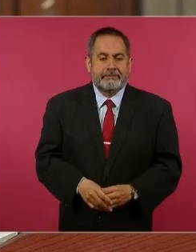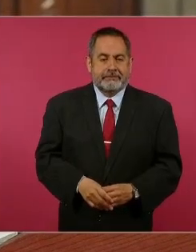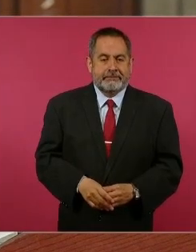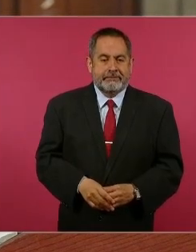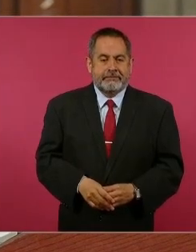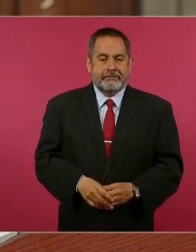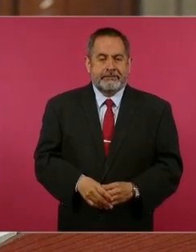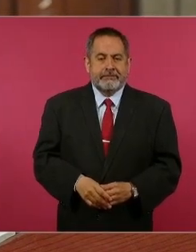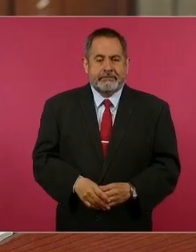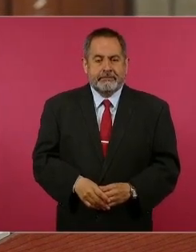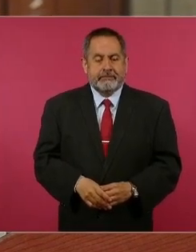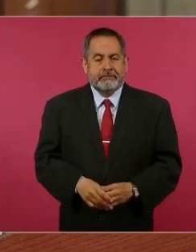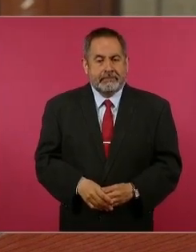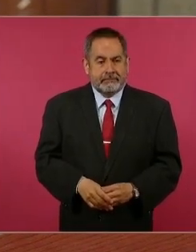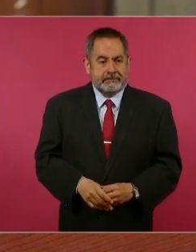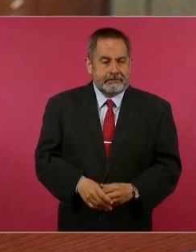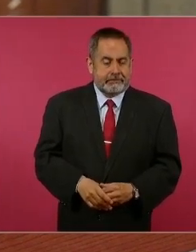Sí,